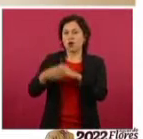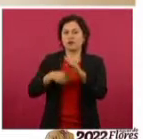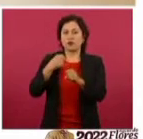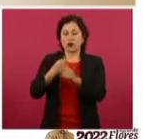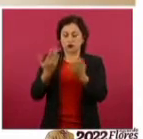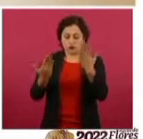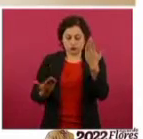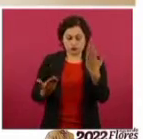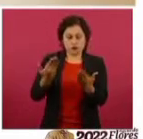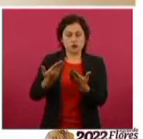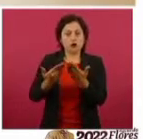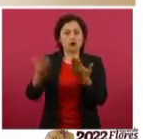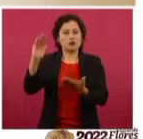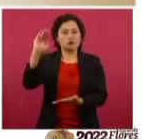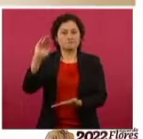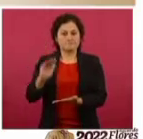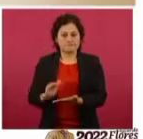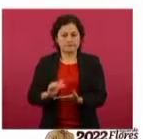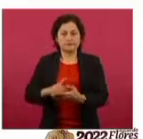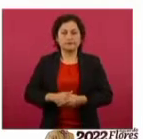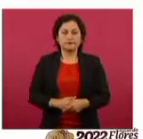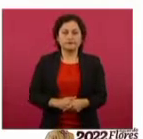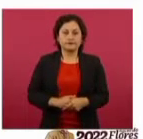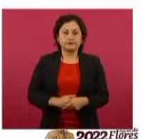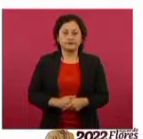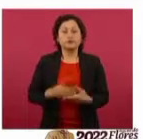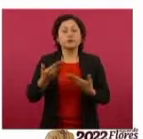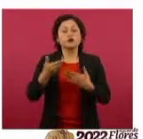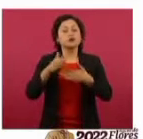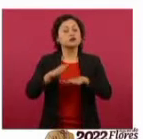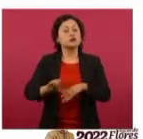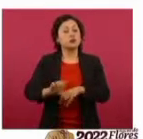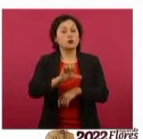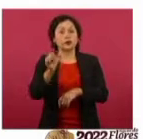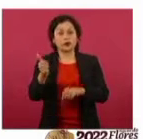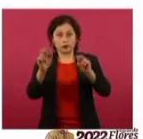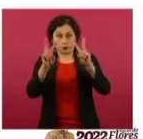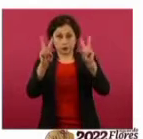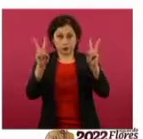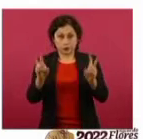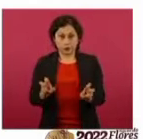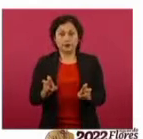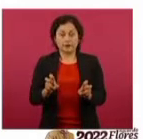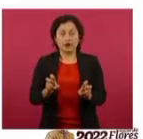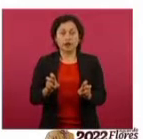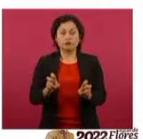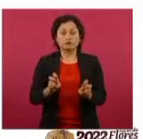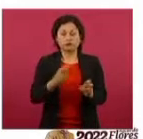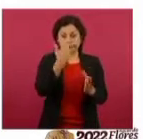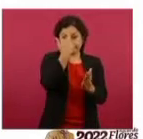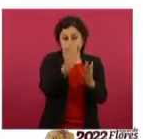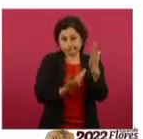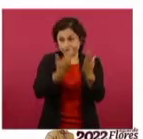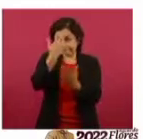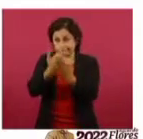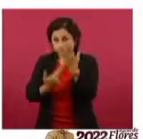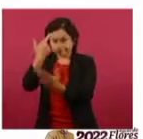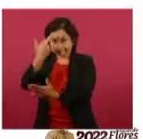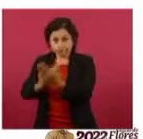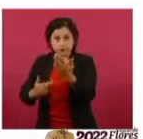Adelante. En relación en general con la mayoría de los delitos